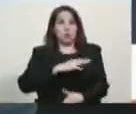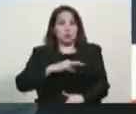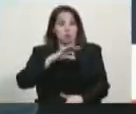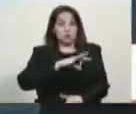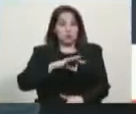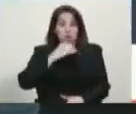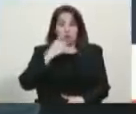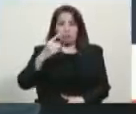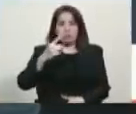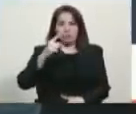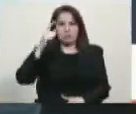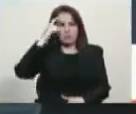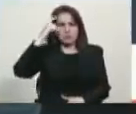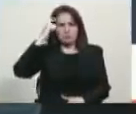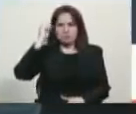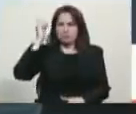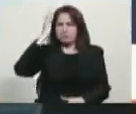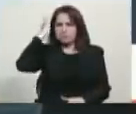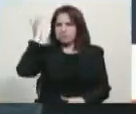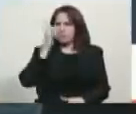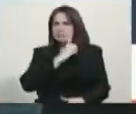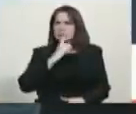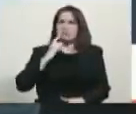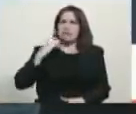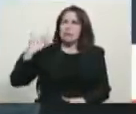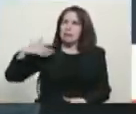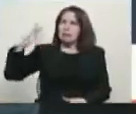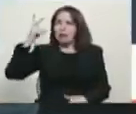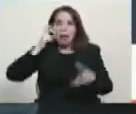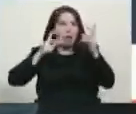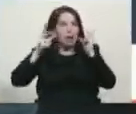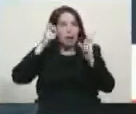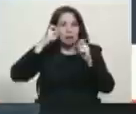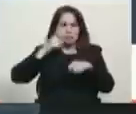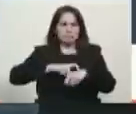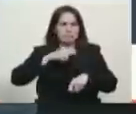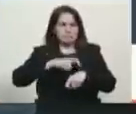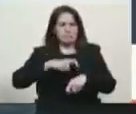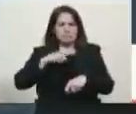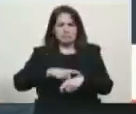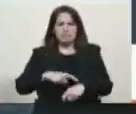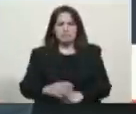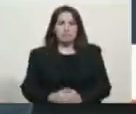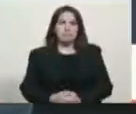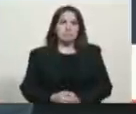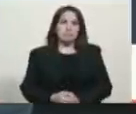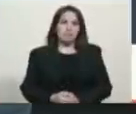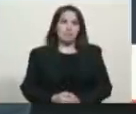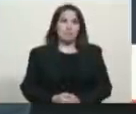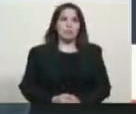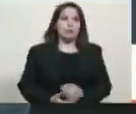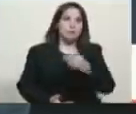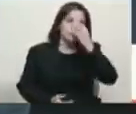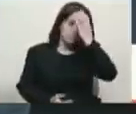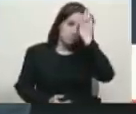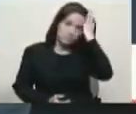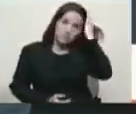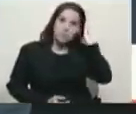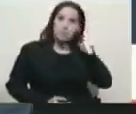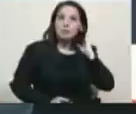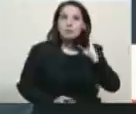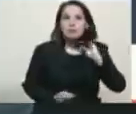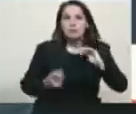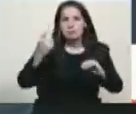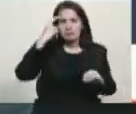Henry Ramos Alud, que ustedes deben haber oído por ahí, en sus momentos de ocio. Deben saber quién es don